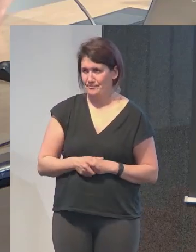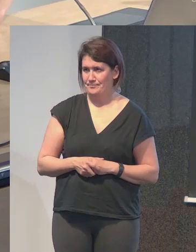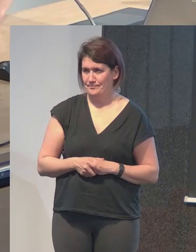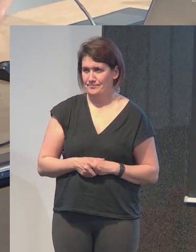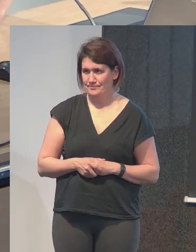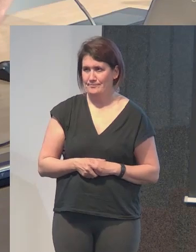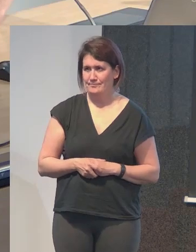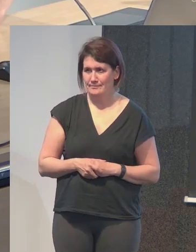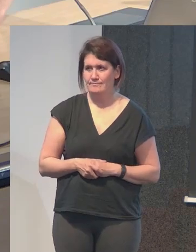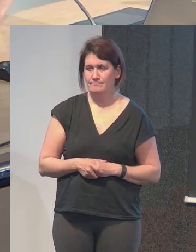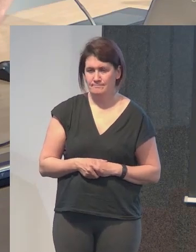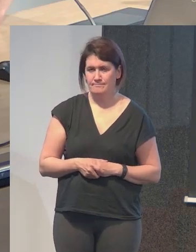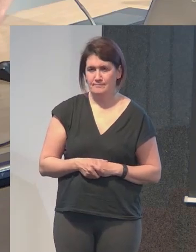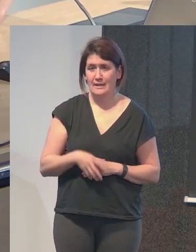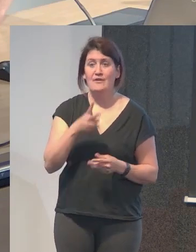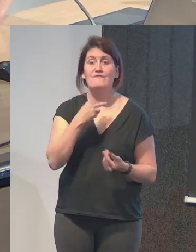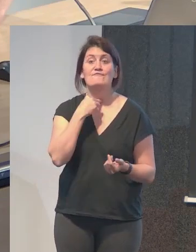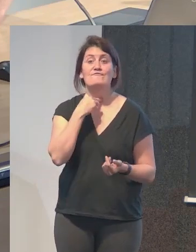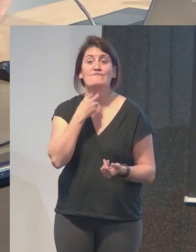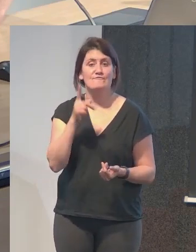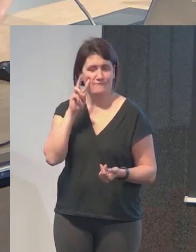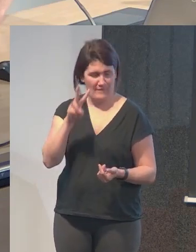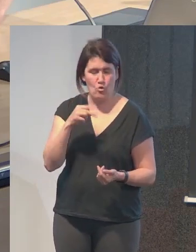¿Verdad? Veo una voz.